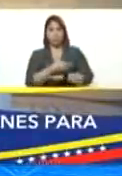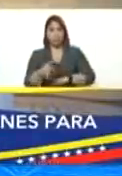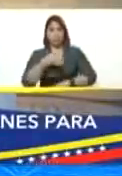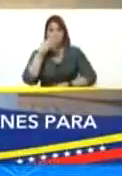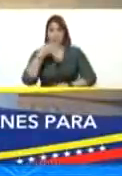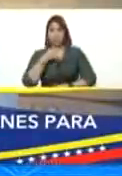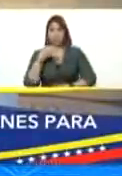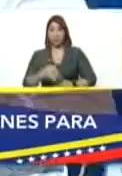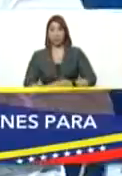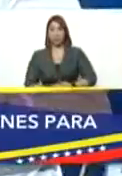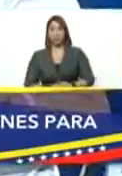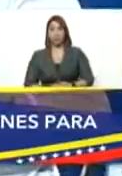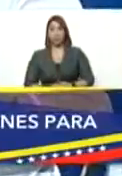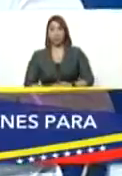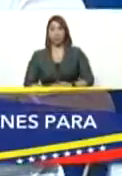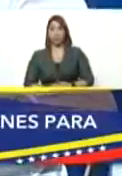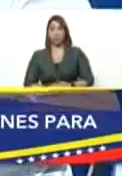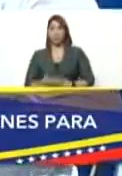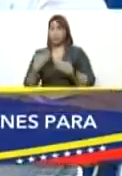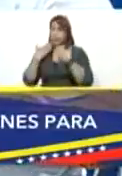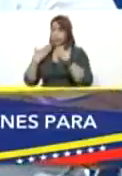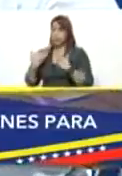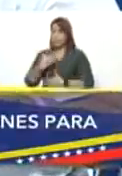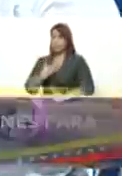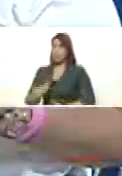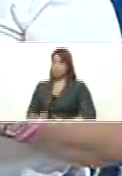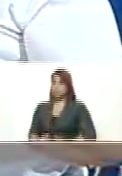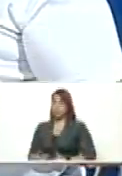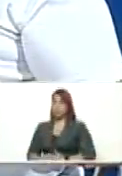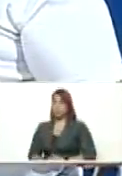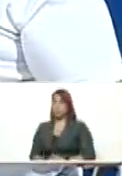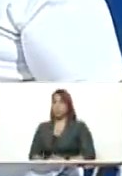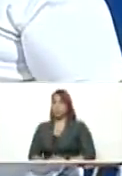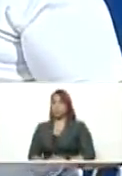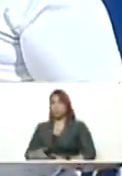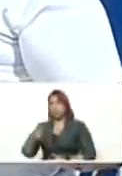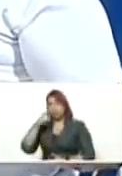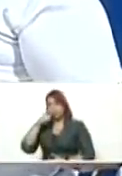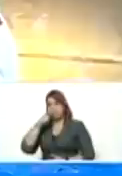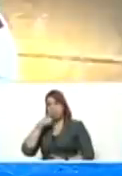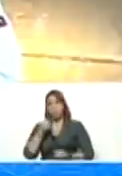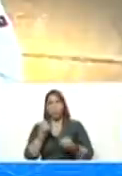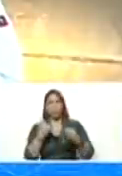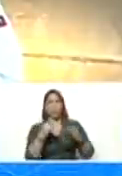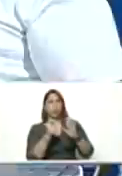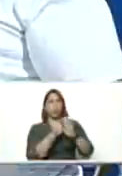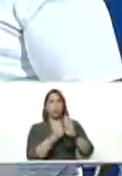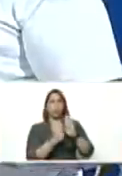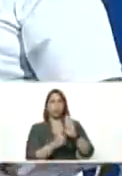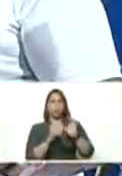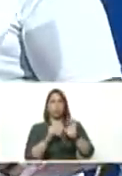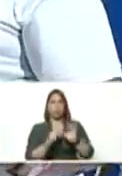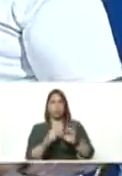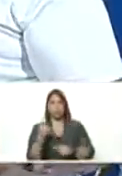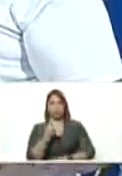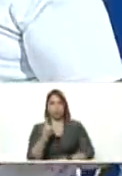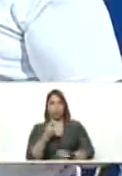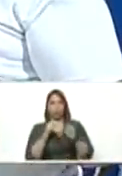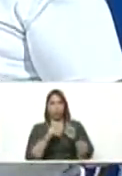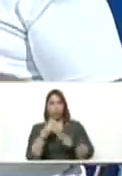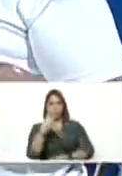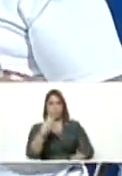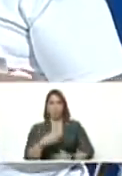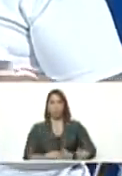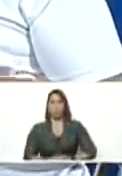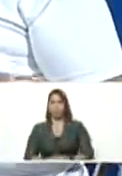Rosita, Rosita. Gracias, señor presidente. El seguimiento a la producción... ¿Cuántos puntos te quedan? No, me quedan solamente dos, señor